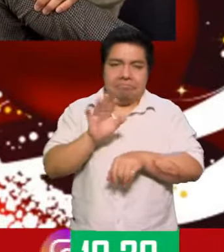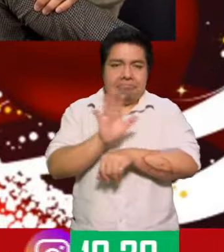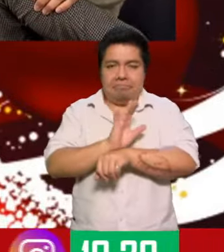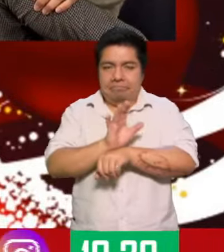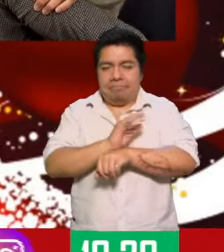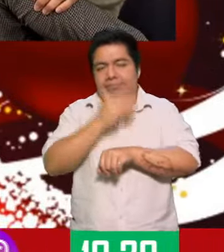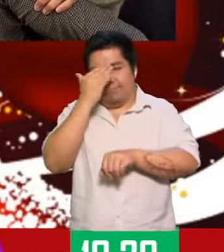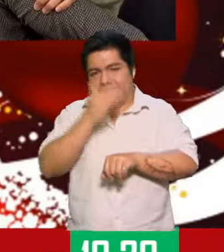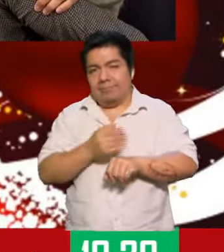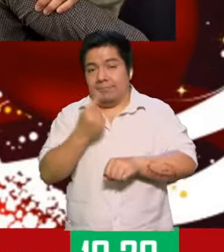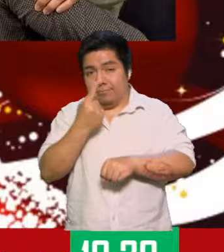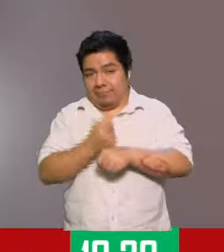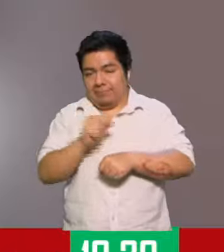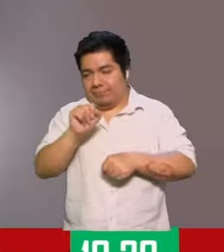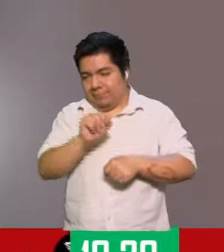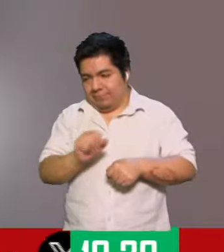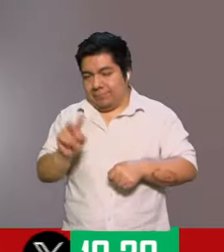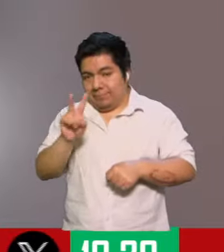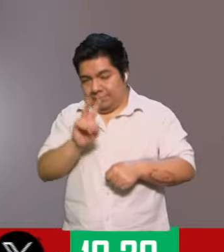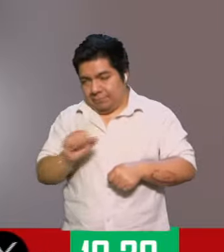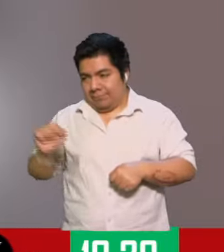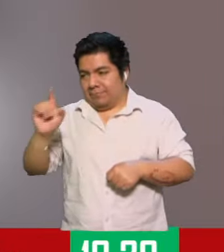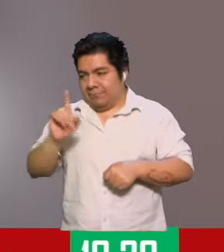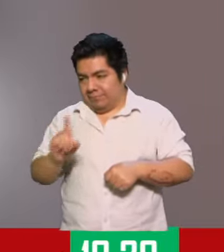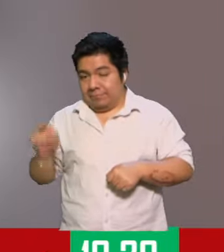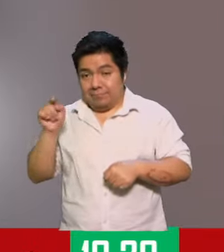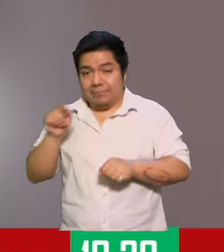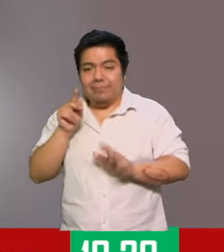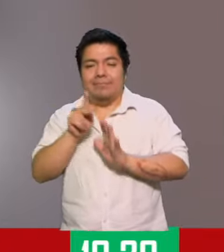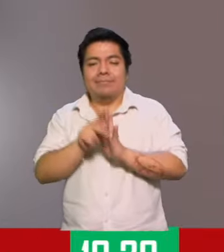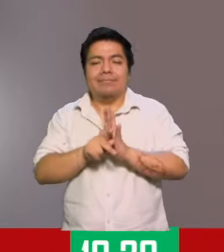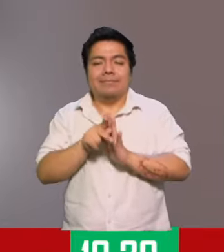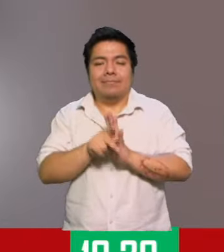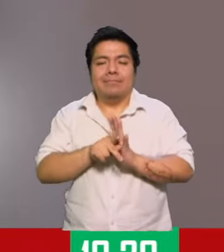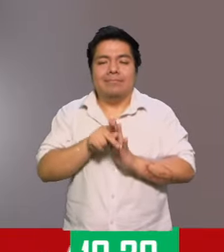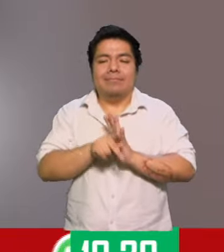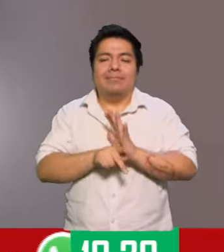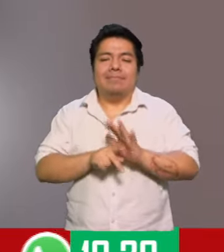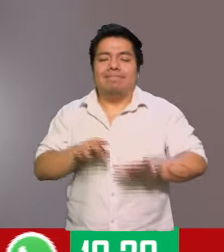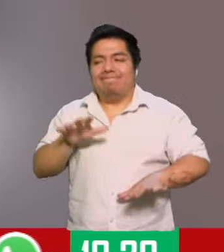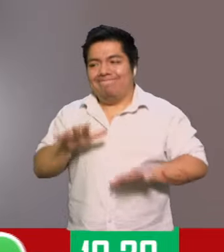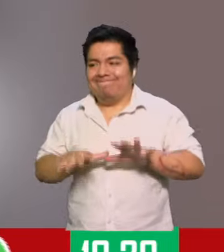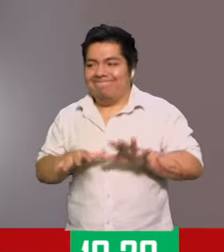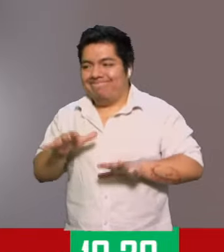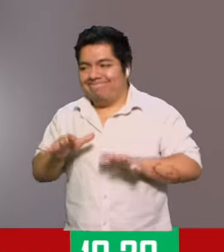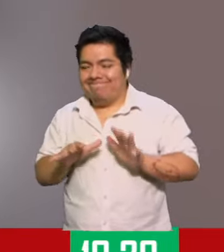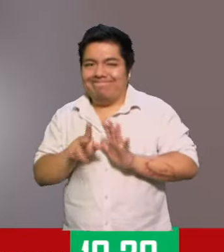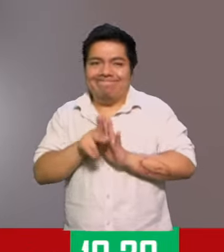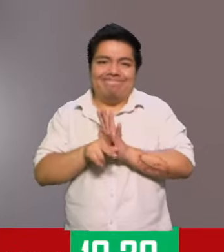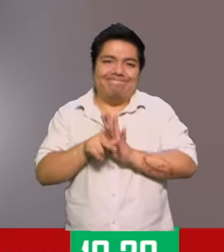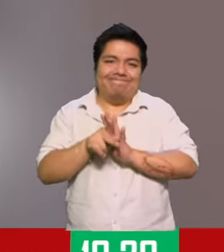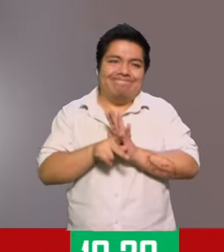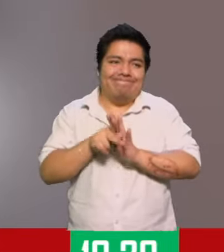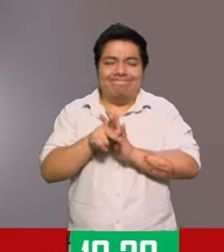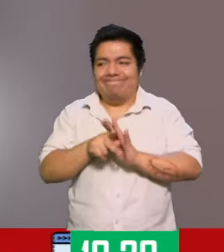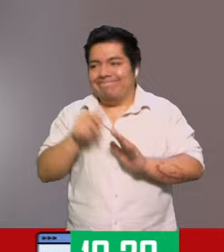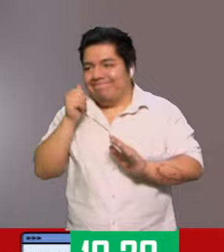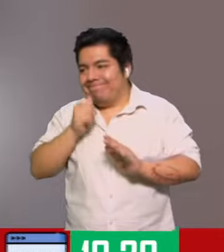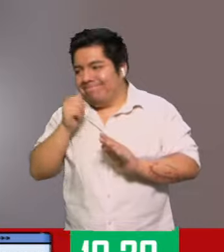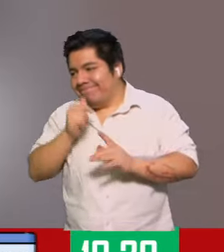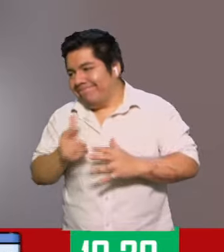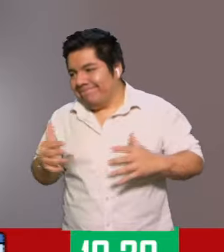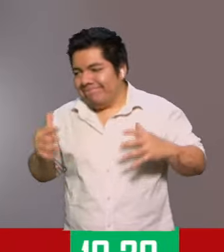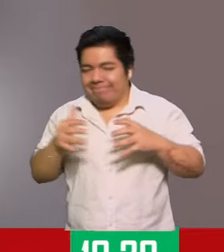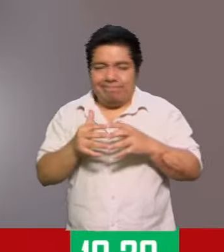importantísimo el primer fin de semana por eso no Y sobre todo este tipo de películas que tampoco Eh pues no no es una película que traemos encima toda la cuestión